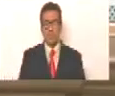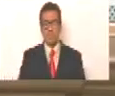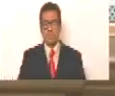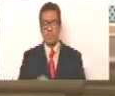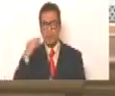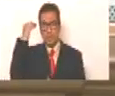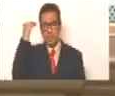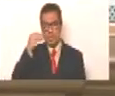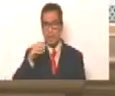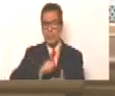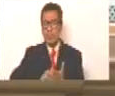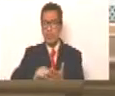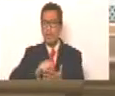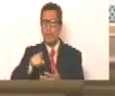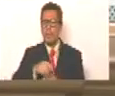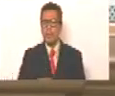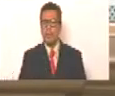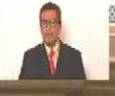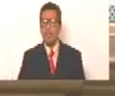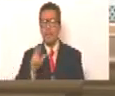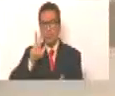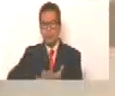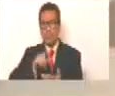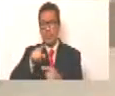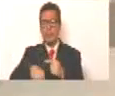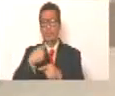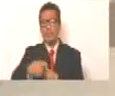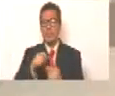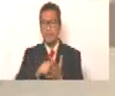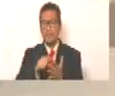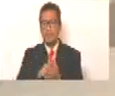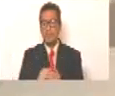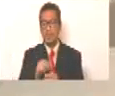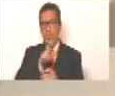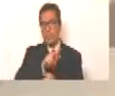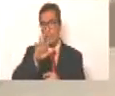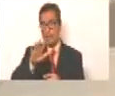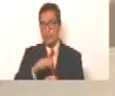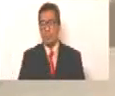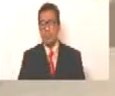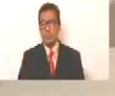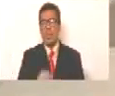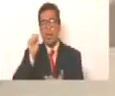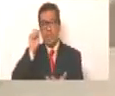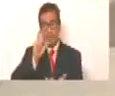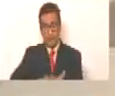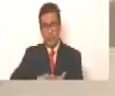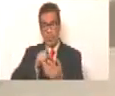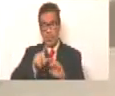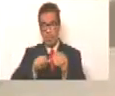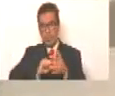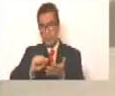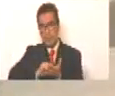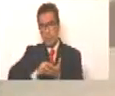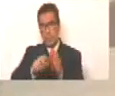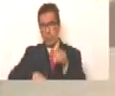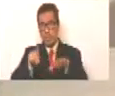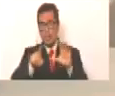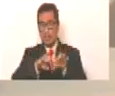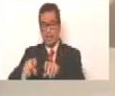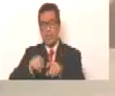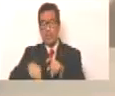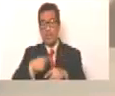epígrafe. Aprobado. Siguiente. 35. Se sugiere aprobar el artículo 16 quedando redactado de la manera siguiente.